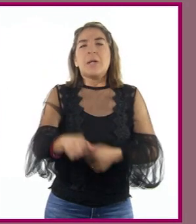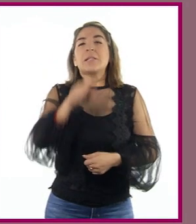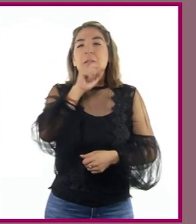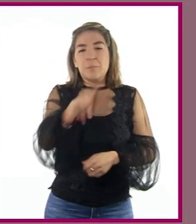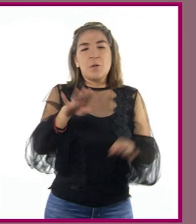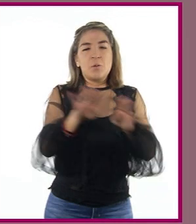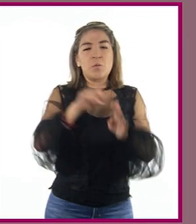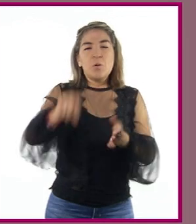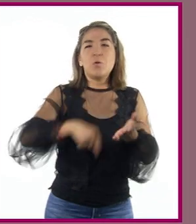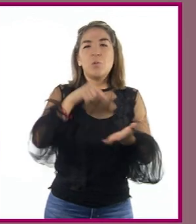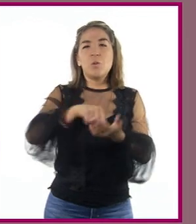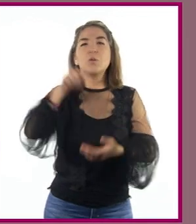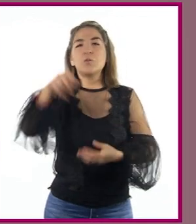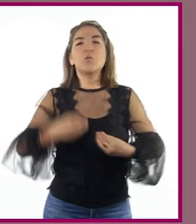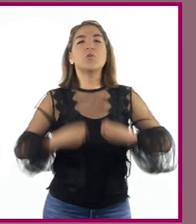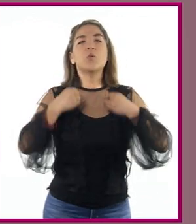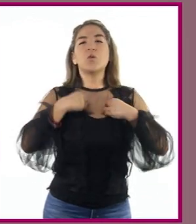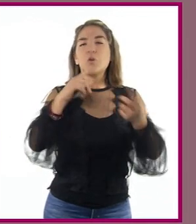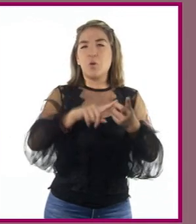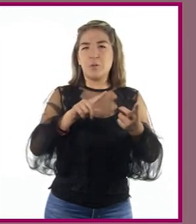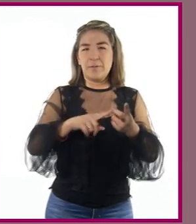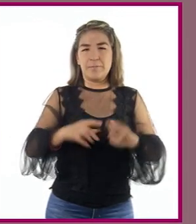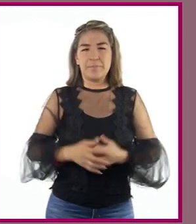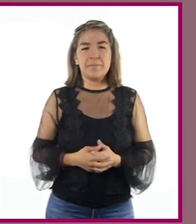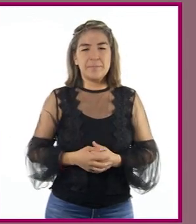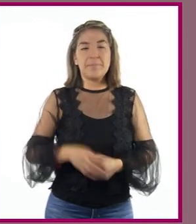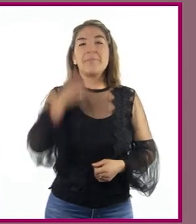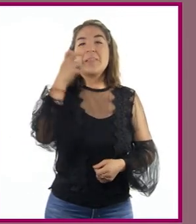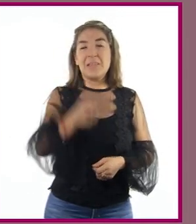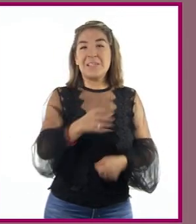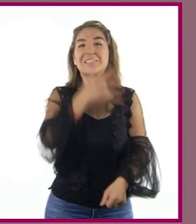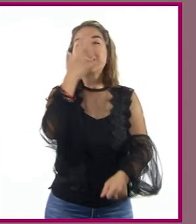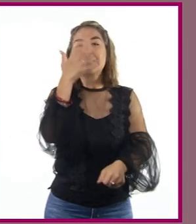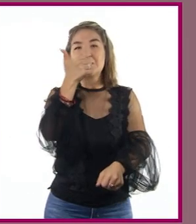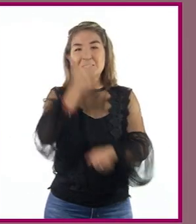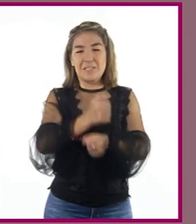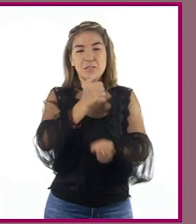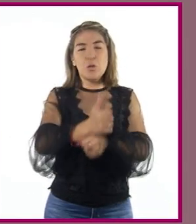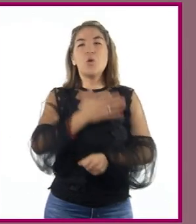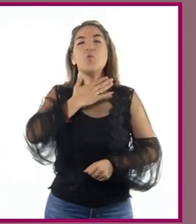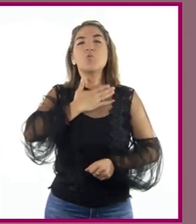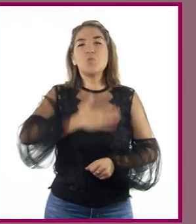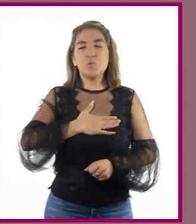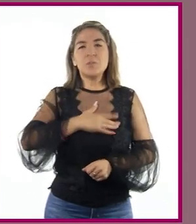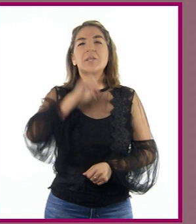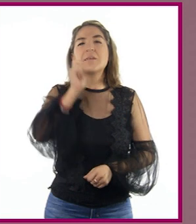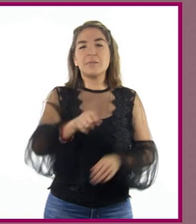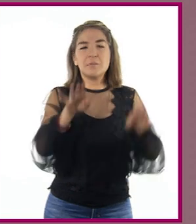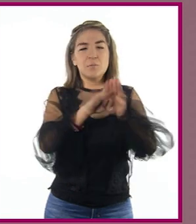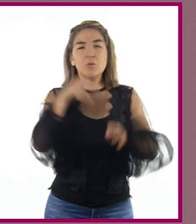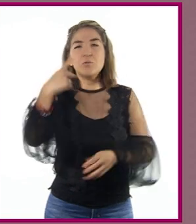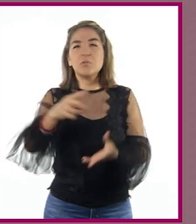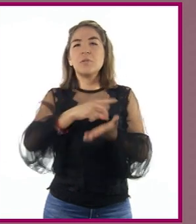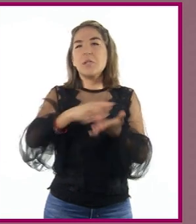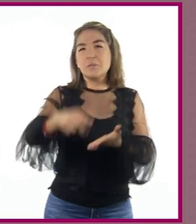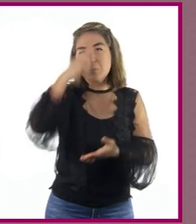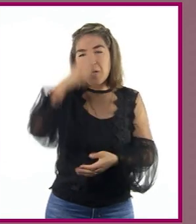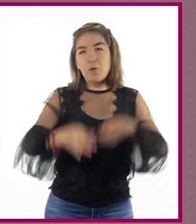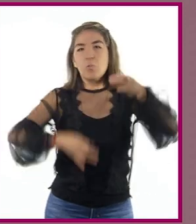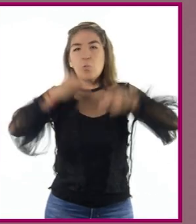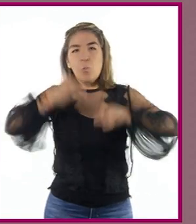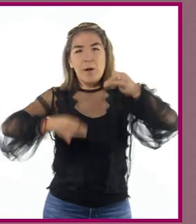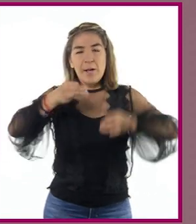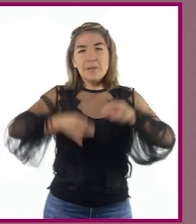las de la localidad donde resida. Y el sexto, el de la justicia, reafirma los derechos a un juez